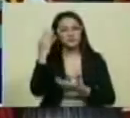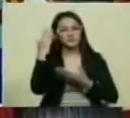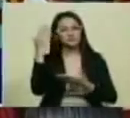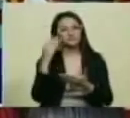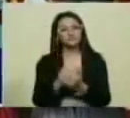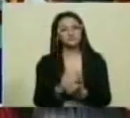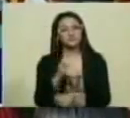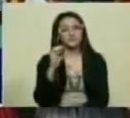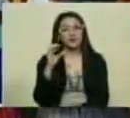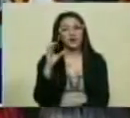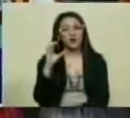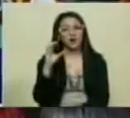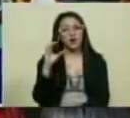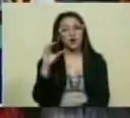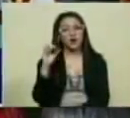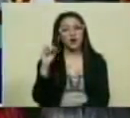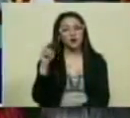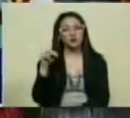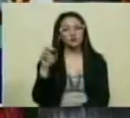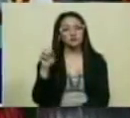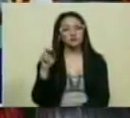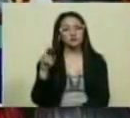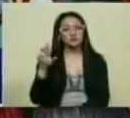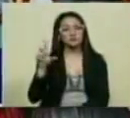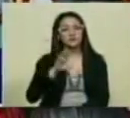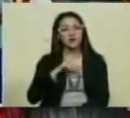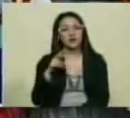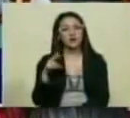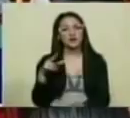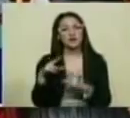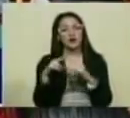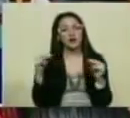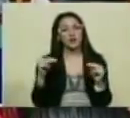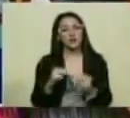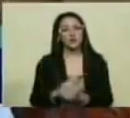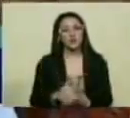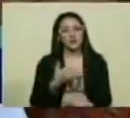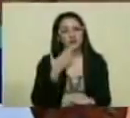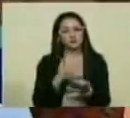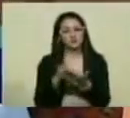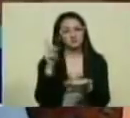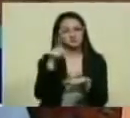de Nicaragua aquí en Caracas, presente. Gracias por estar acá, hermano.